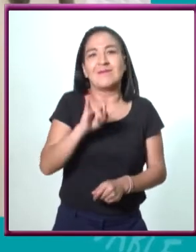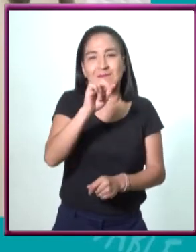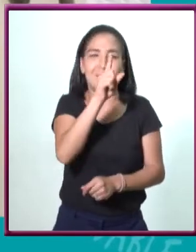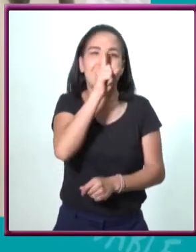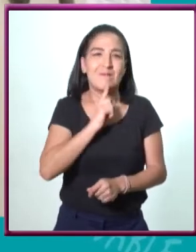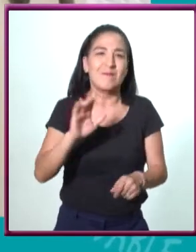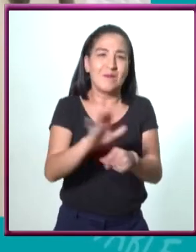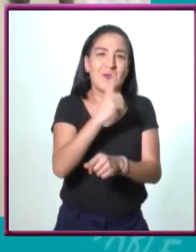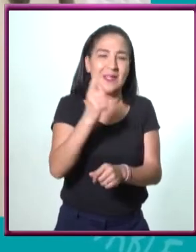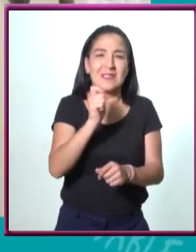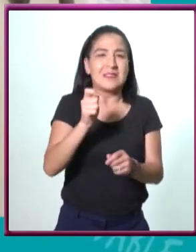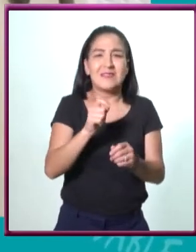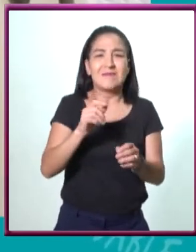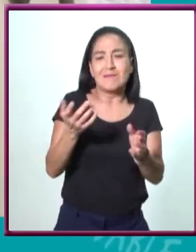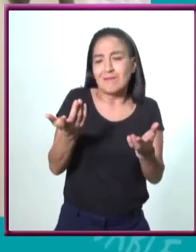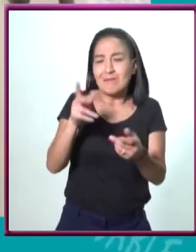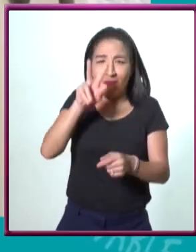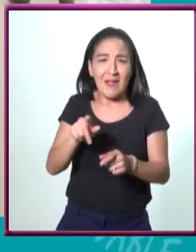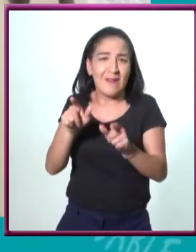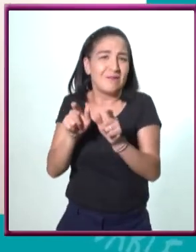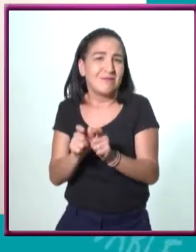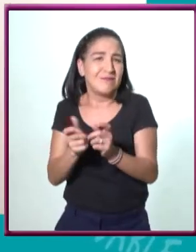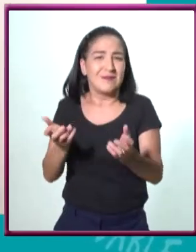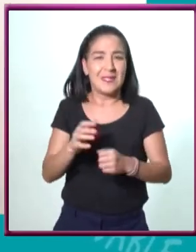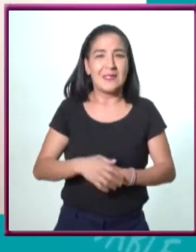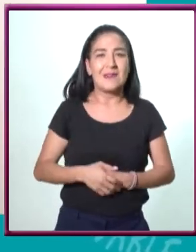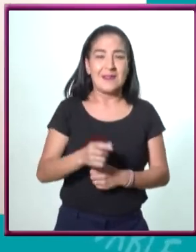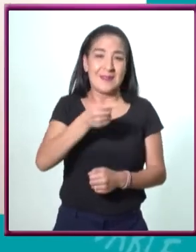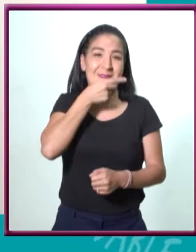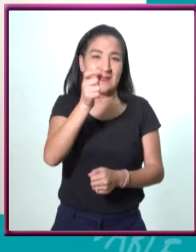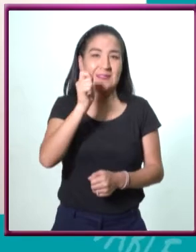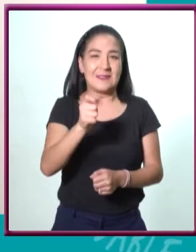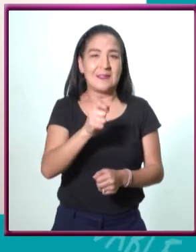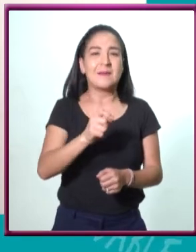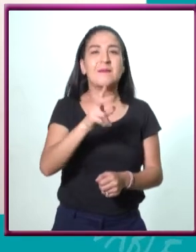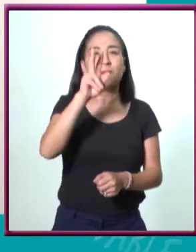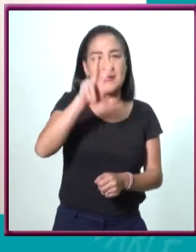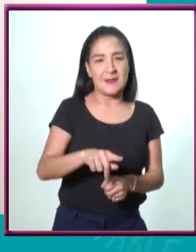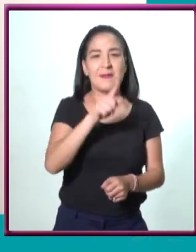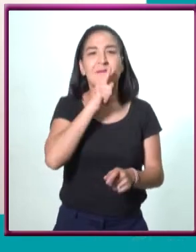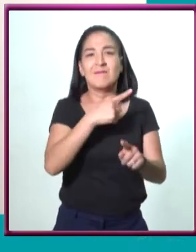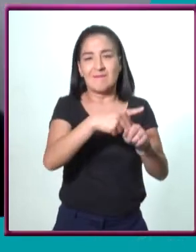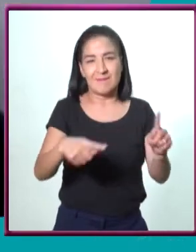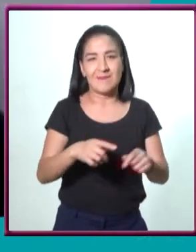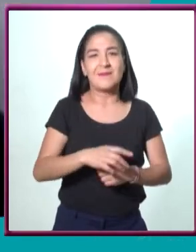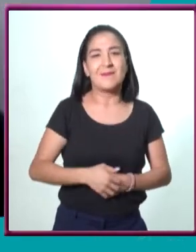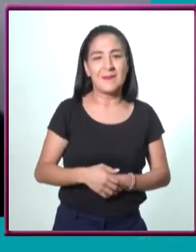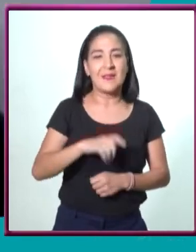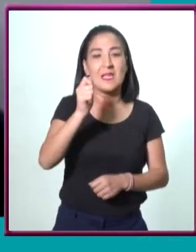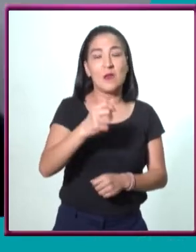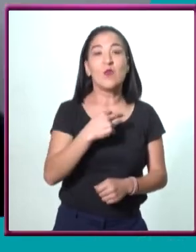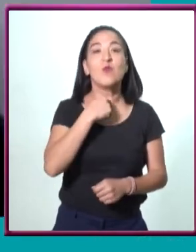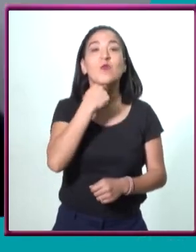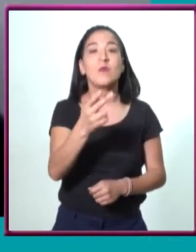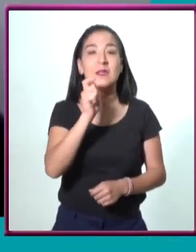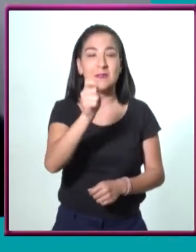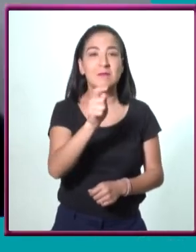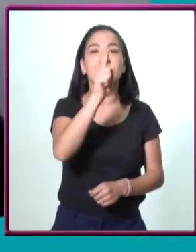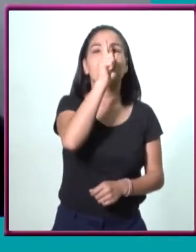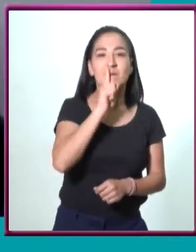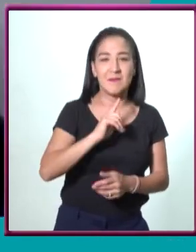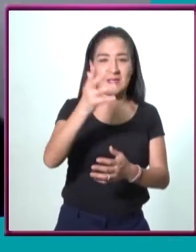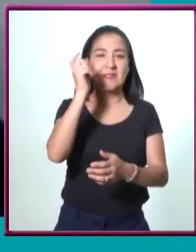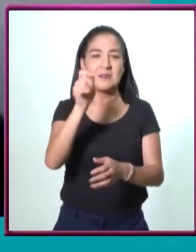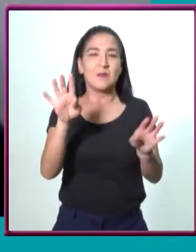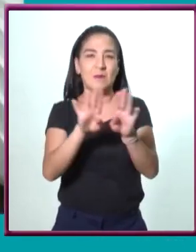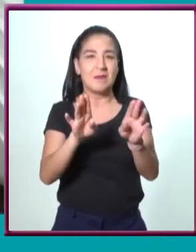mentira porque es algo mucho más pequeño de lo que es. Y bueno, sí, decir una verdad a medias sí cuenta como mentira. En boca del mentiroso, lo